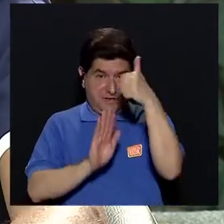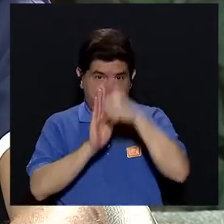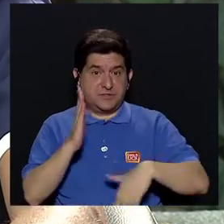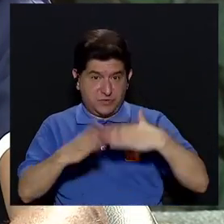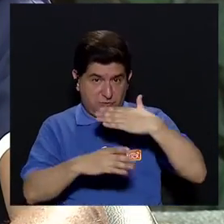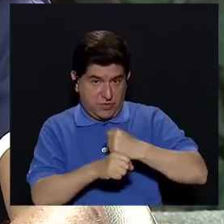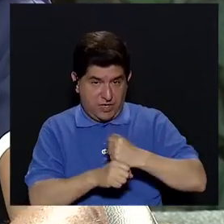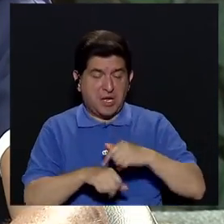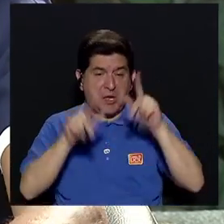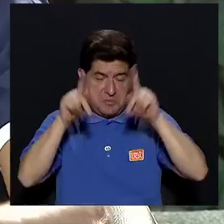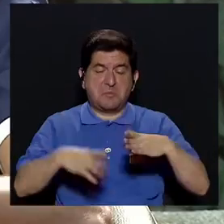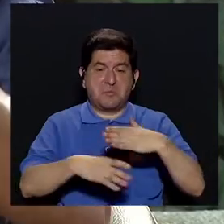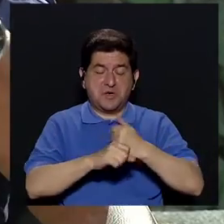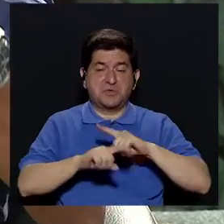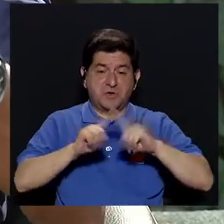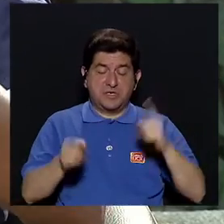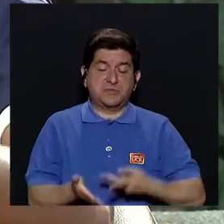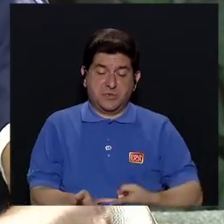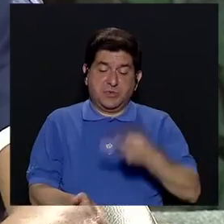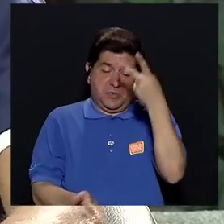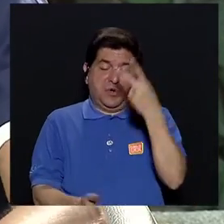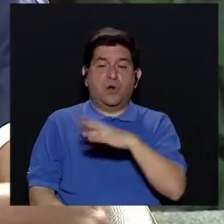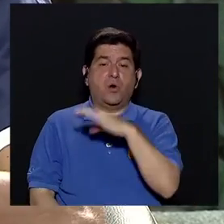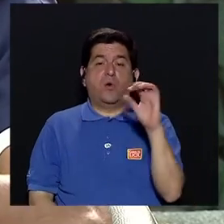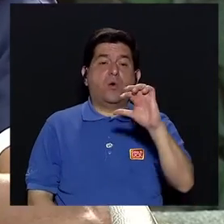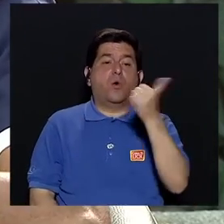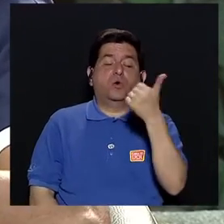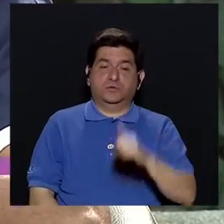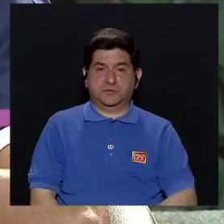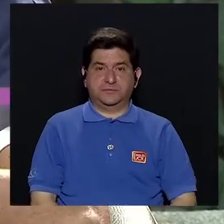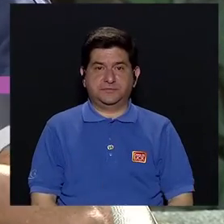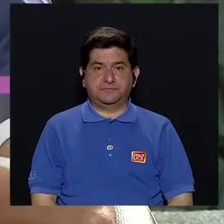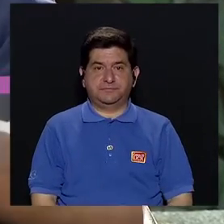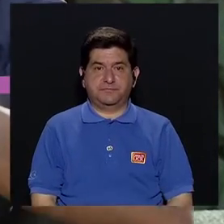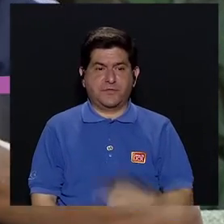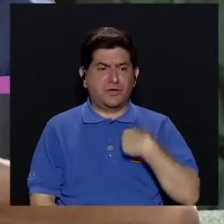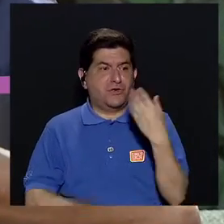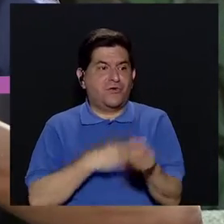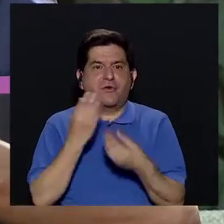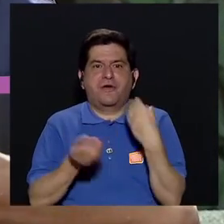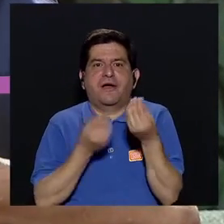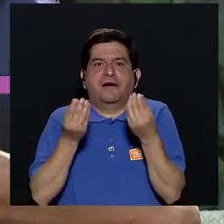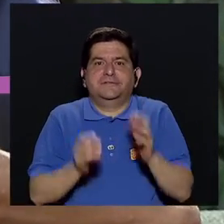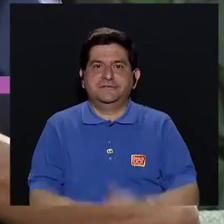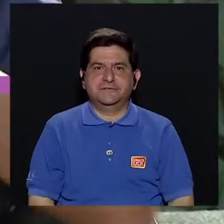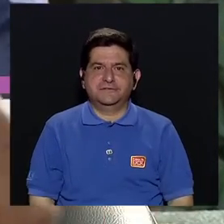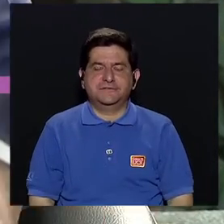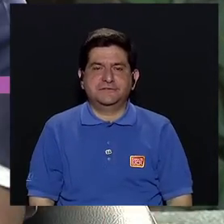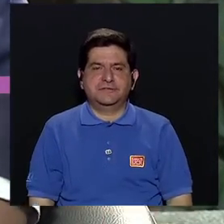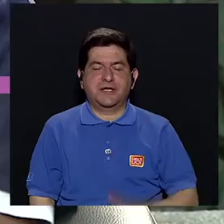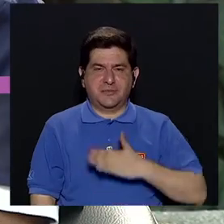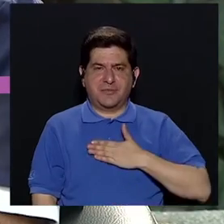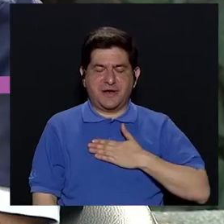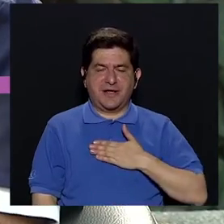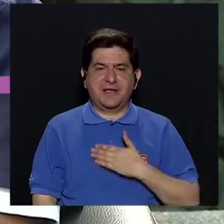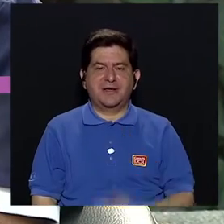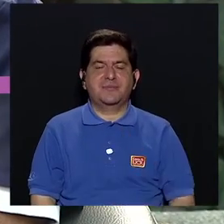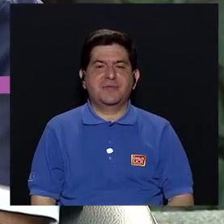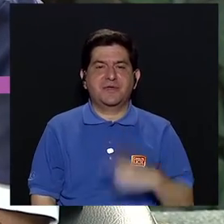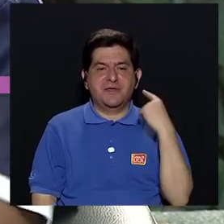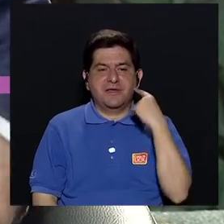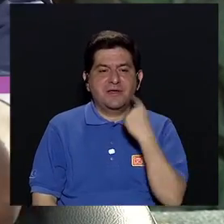personas lo hacen, ¿verdad? Pero tiene su costo. O la otra es que, ¿cómo hago para que me operen mi